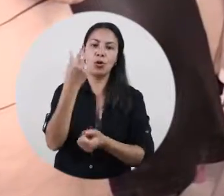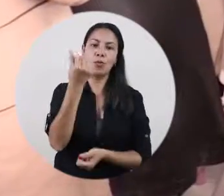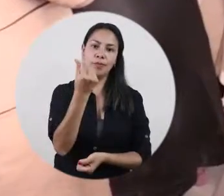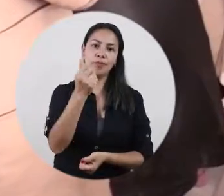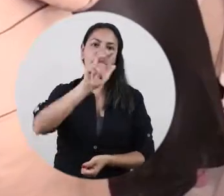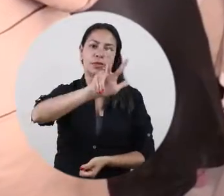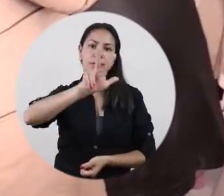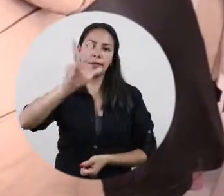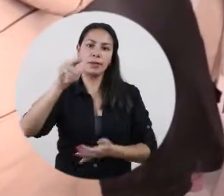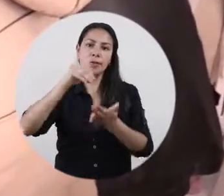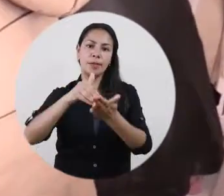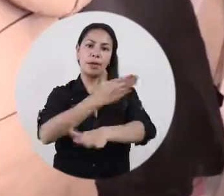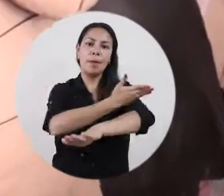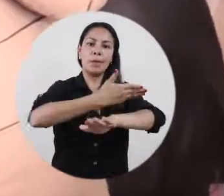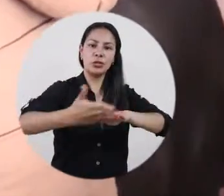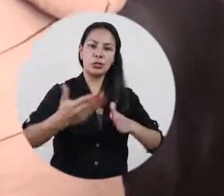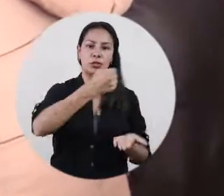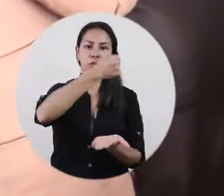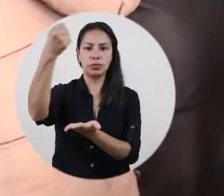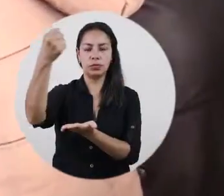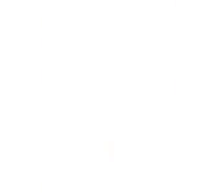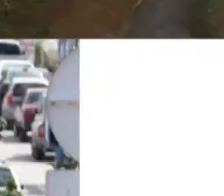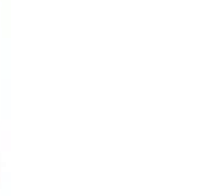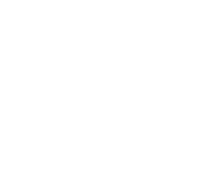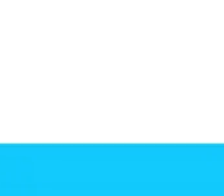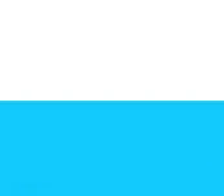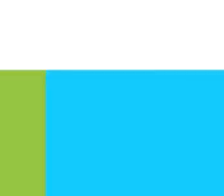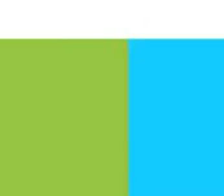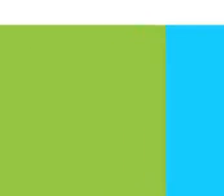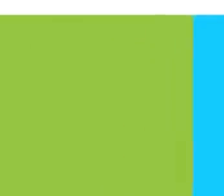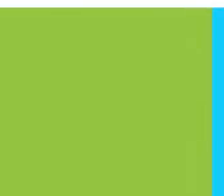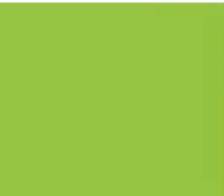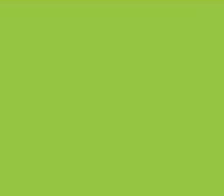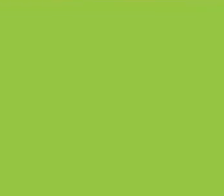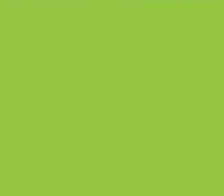un valor cercano a los 33 mil millones de pesos